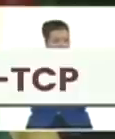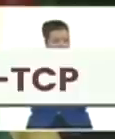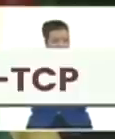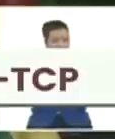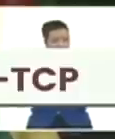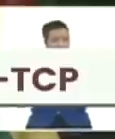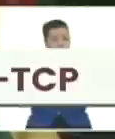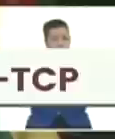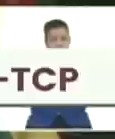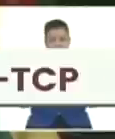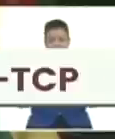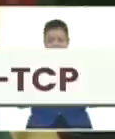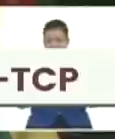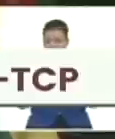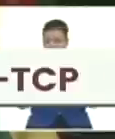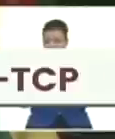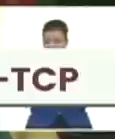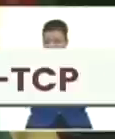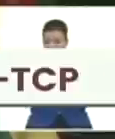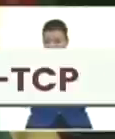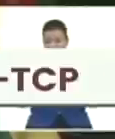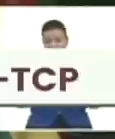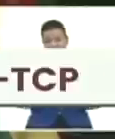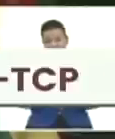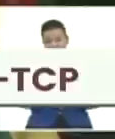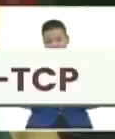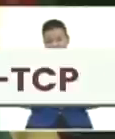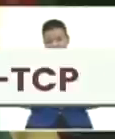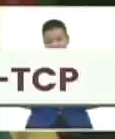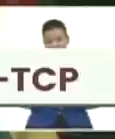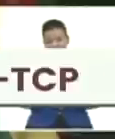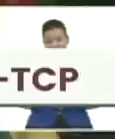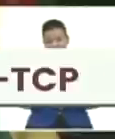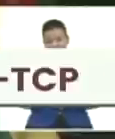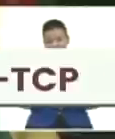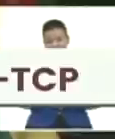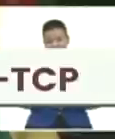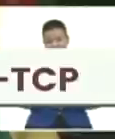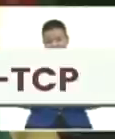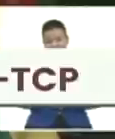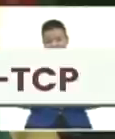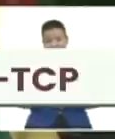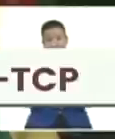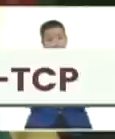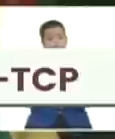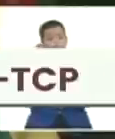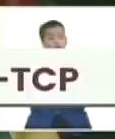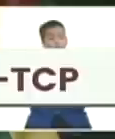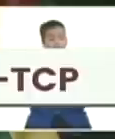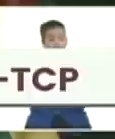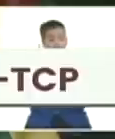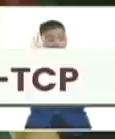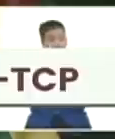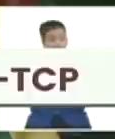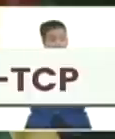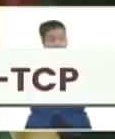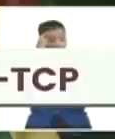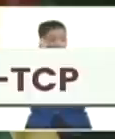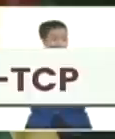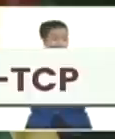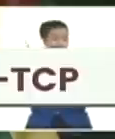nuestra fortaleza como continente. Las primeras versiones de las Cumbres de las Américas en la década de los años